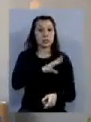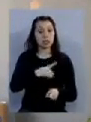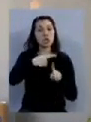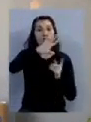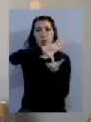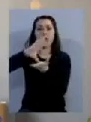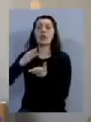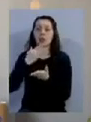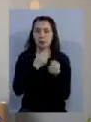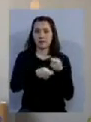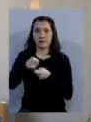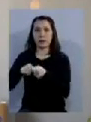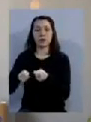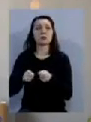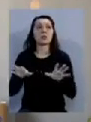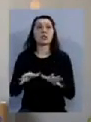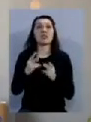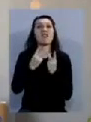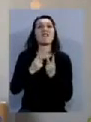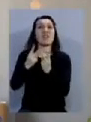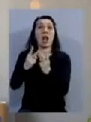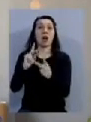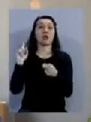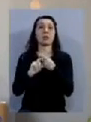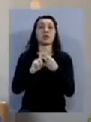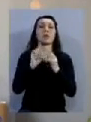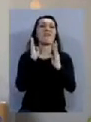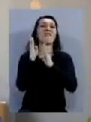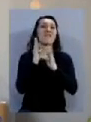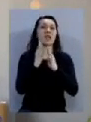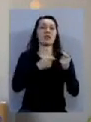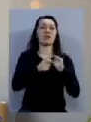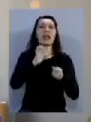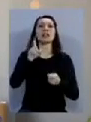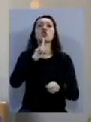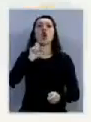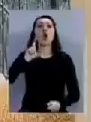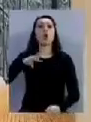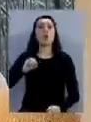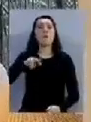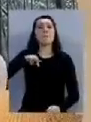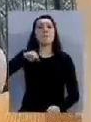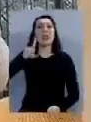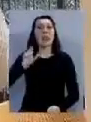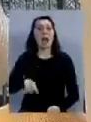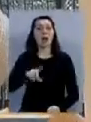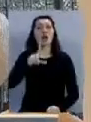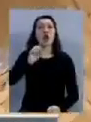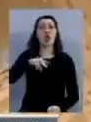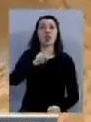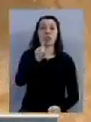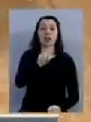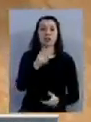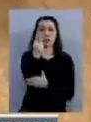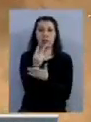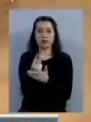extranjero. Hemos hecho viajes y participaciones en ferias en Estocolmo, Milán, Londres. Es una tienda de diseño